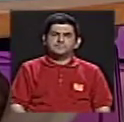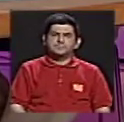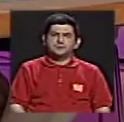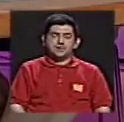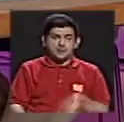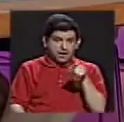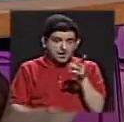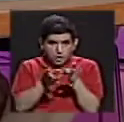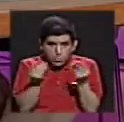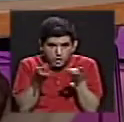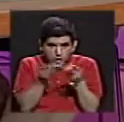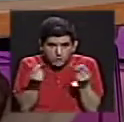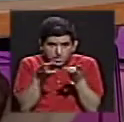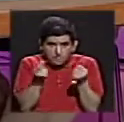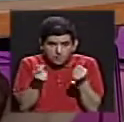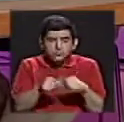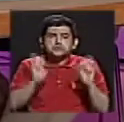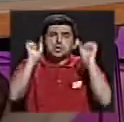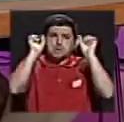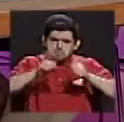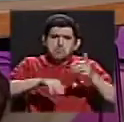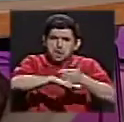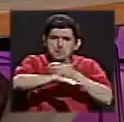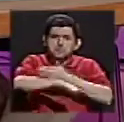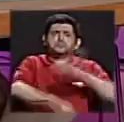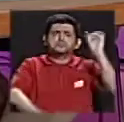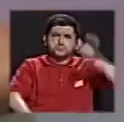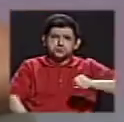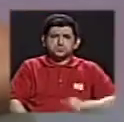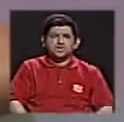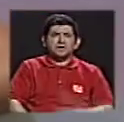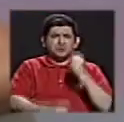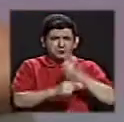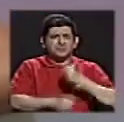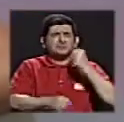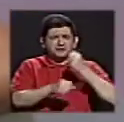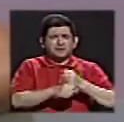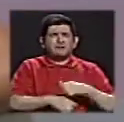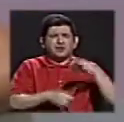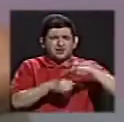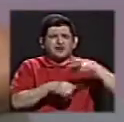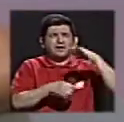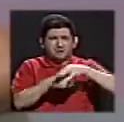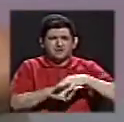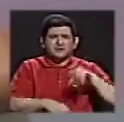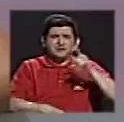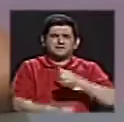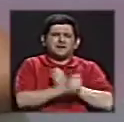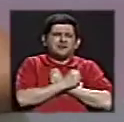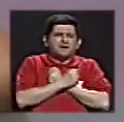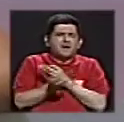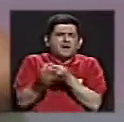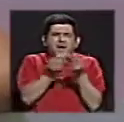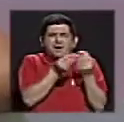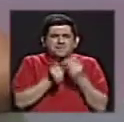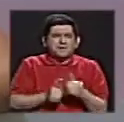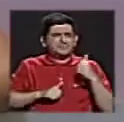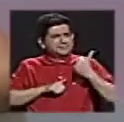en lo que está produciendo, sí se puede salir adelante. Para trabajar en el campo, lo que hay que tener es amor a la tierra,